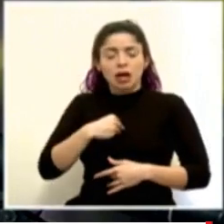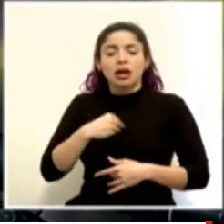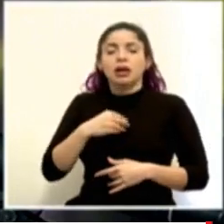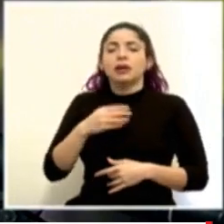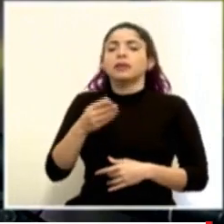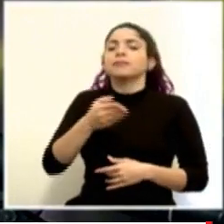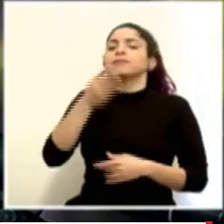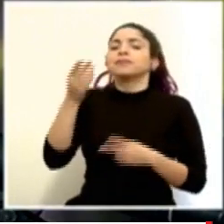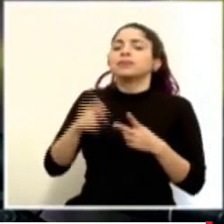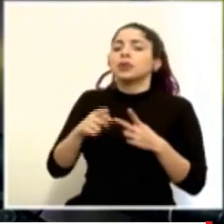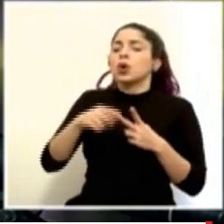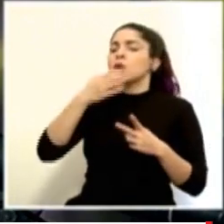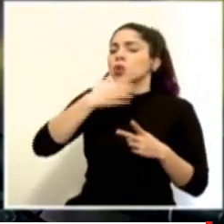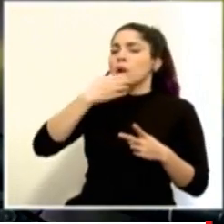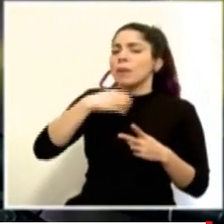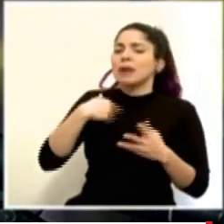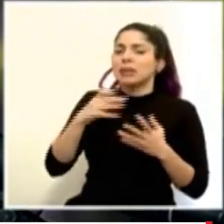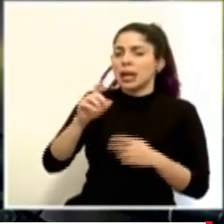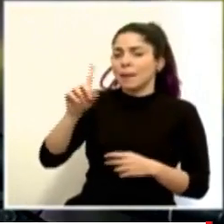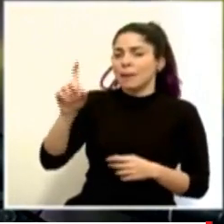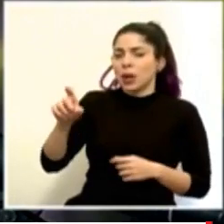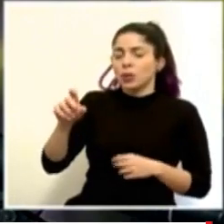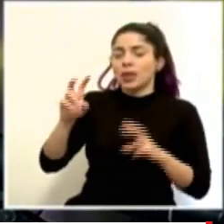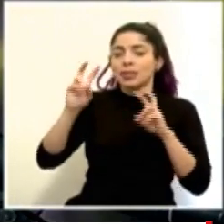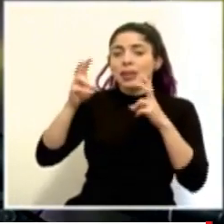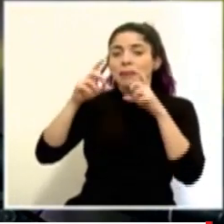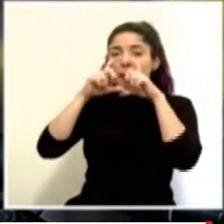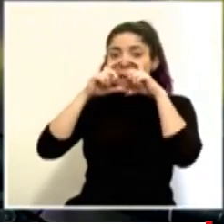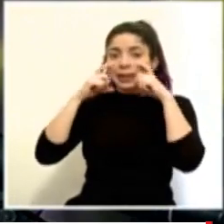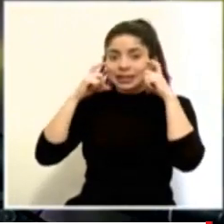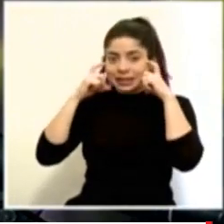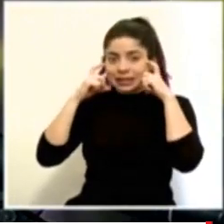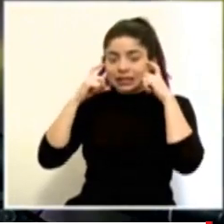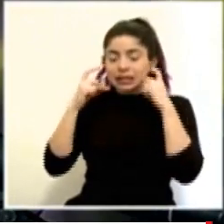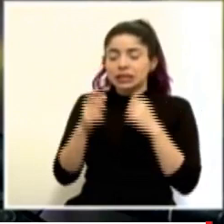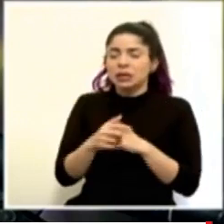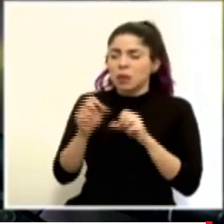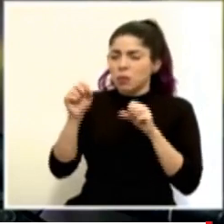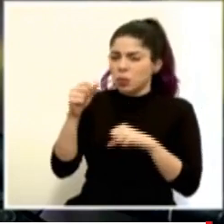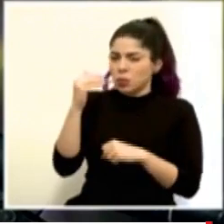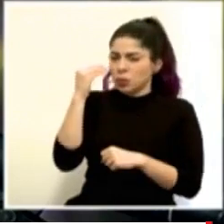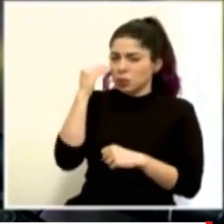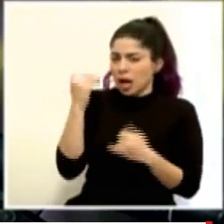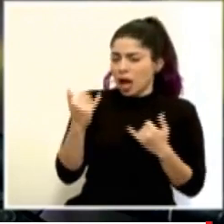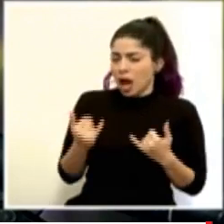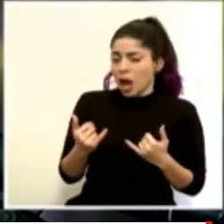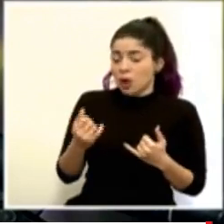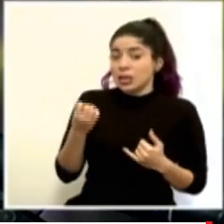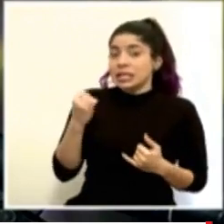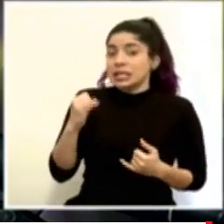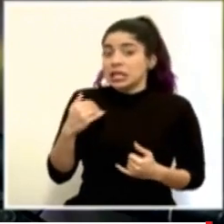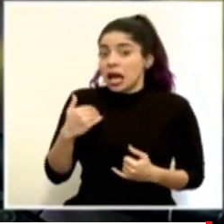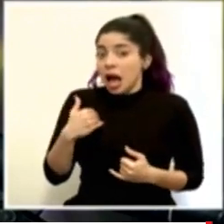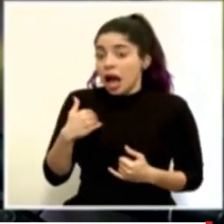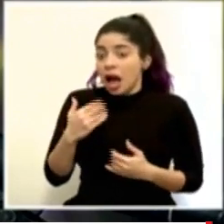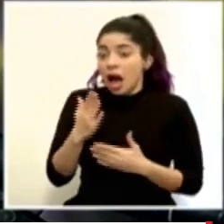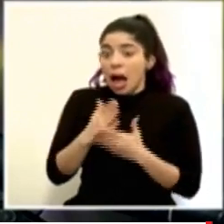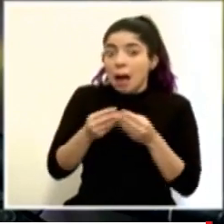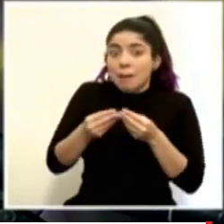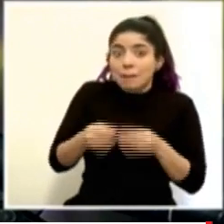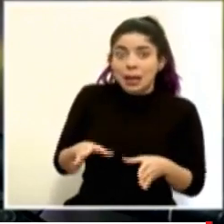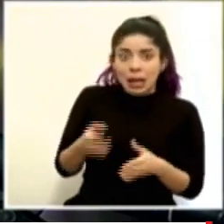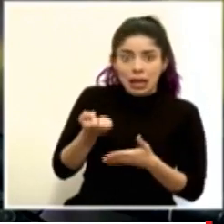don Román quisiera consultarle, reiterar con el tema de las mascarillas, ¿se puede saber en este momento si existió alguna